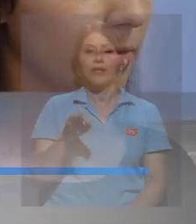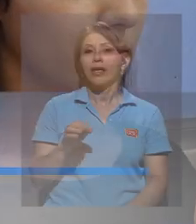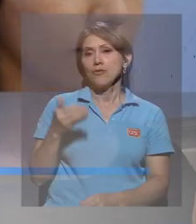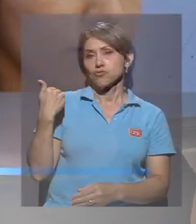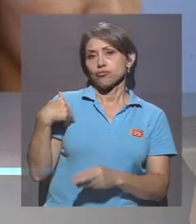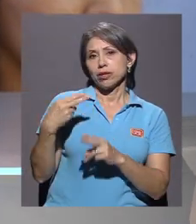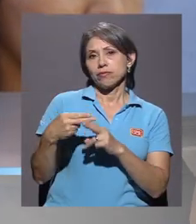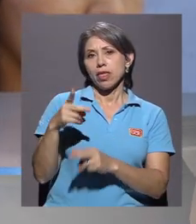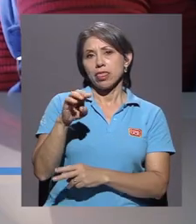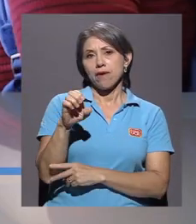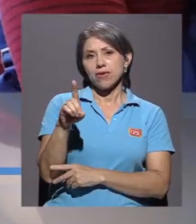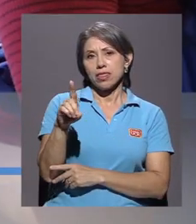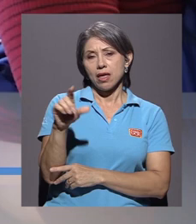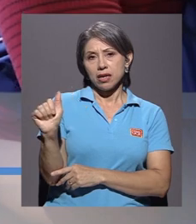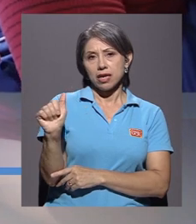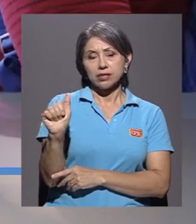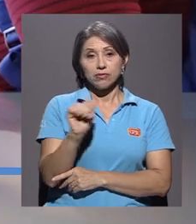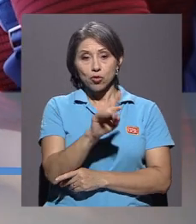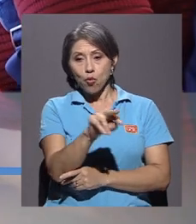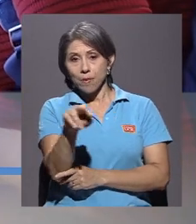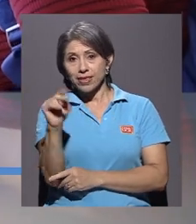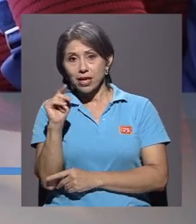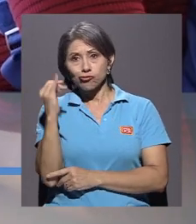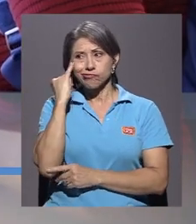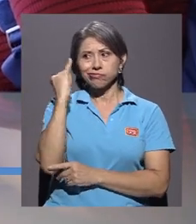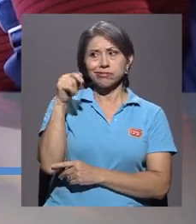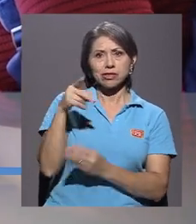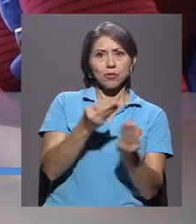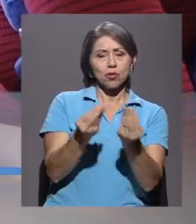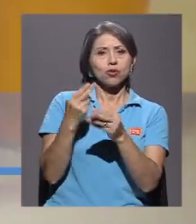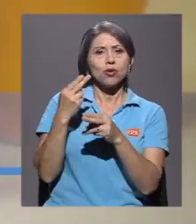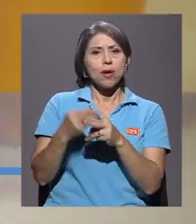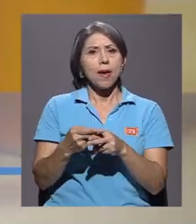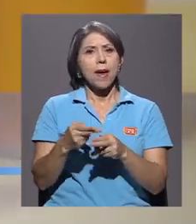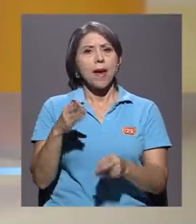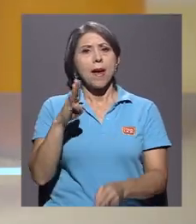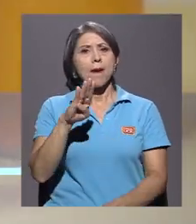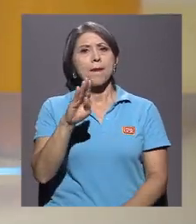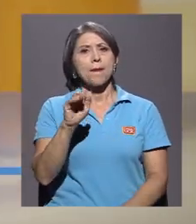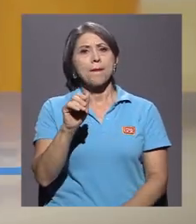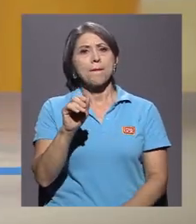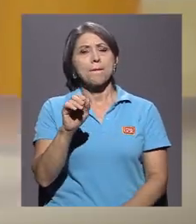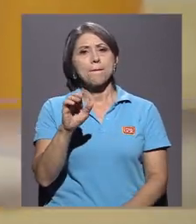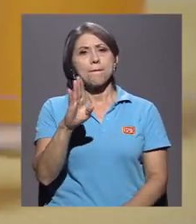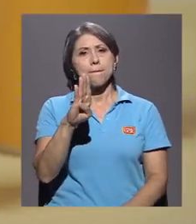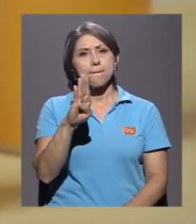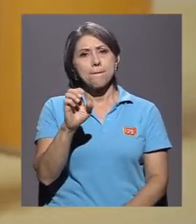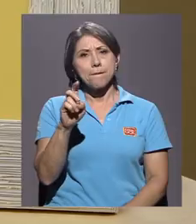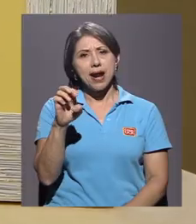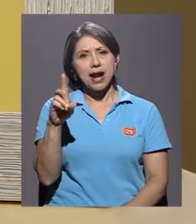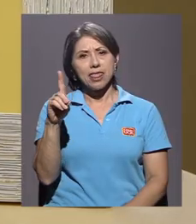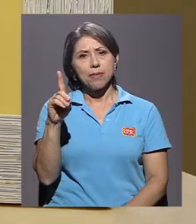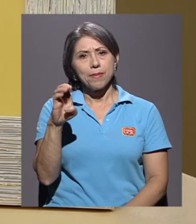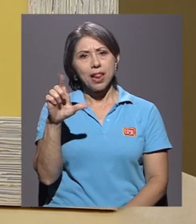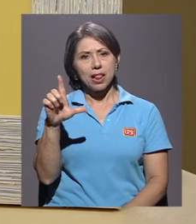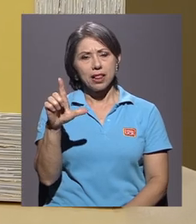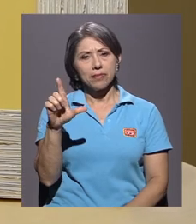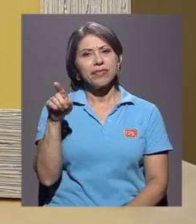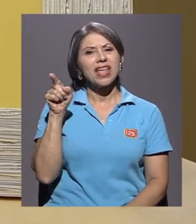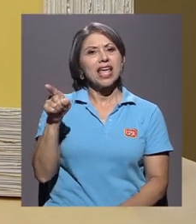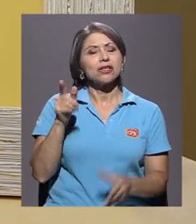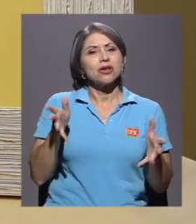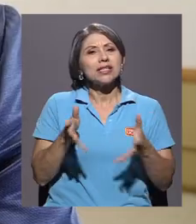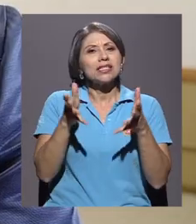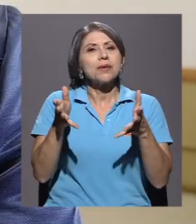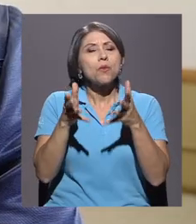David Arias y sus compañeros idearon este producto llamado Bare Beard, que estimula el crecimiento del vello facial.